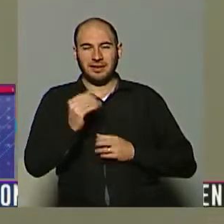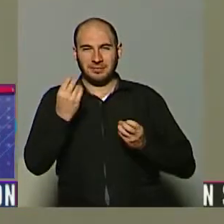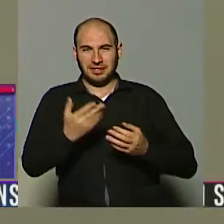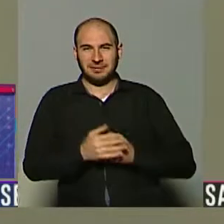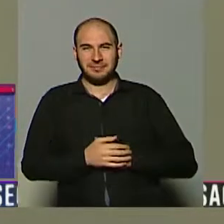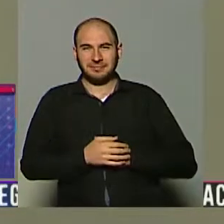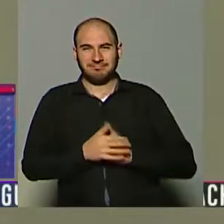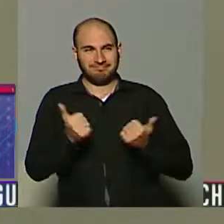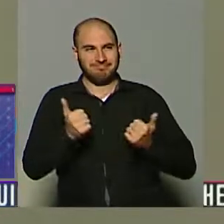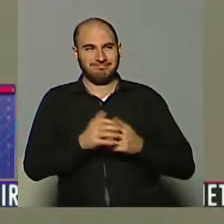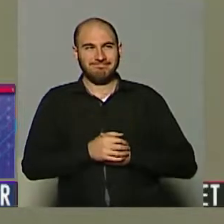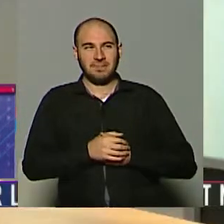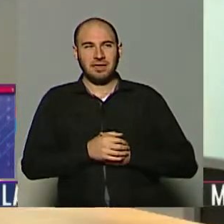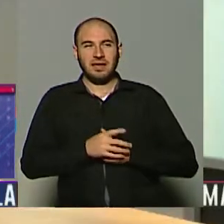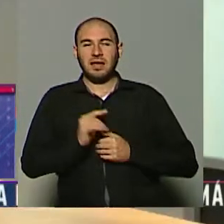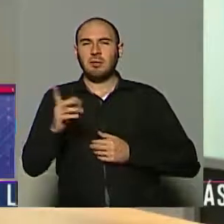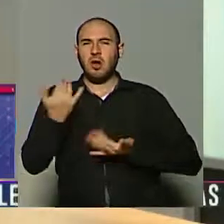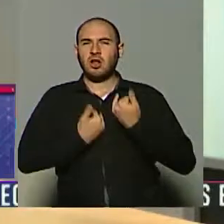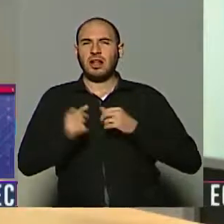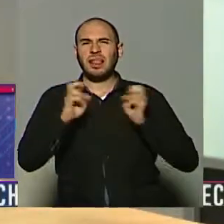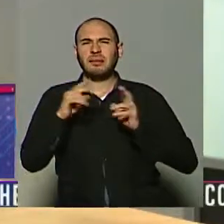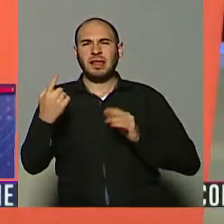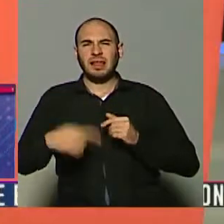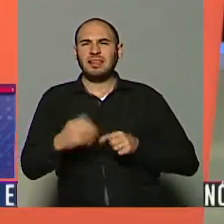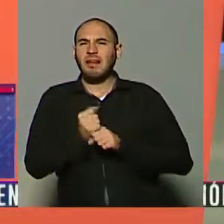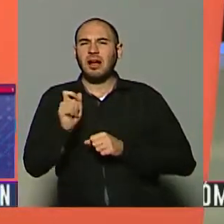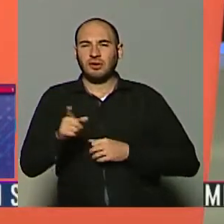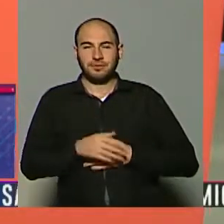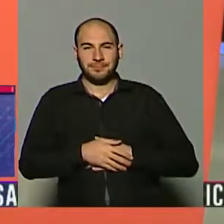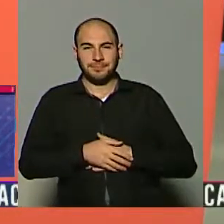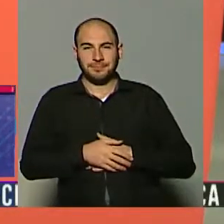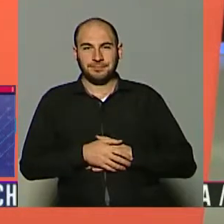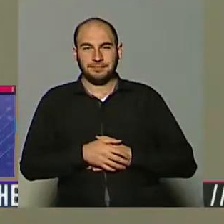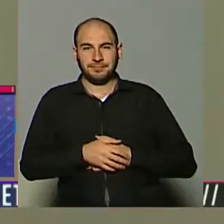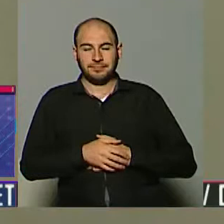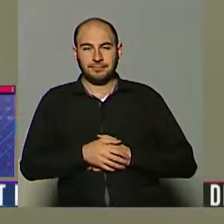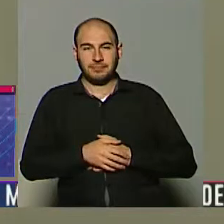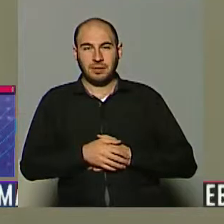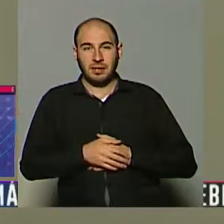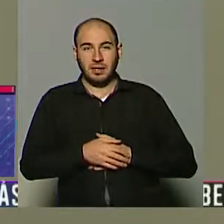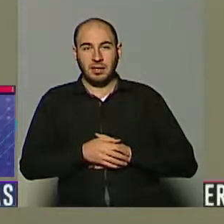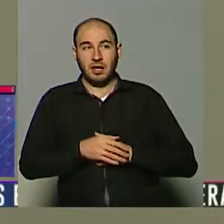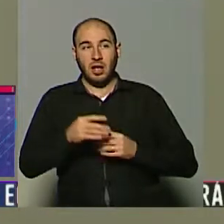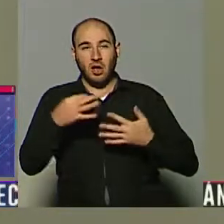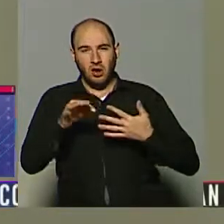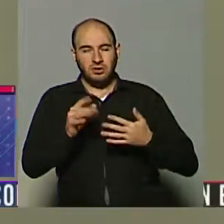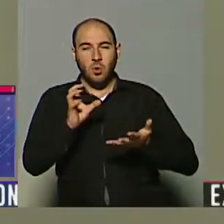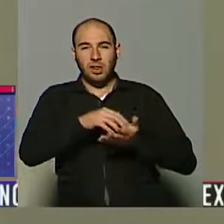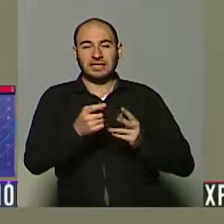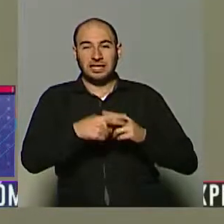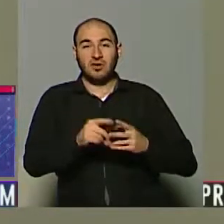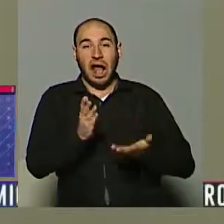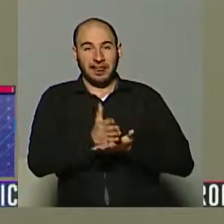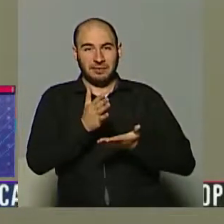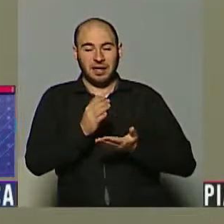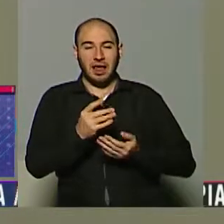¿Cómo te vas? ¿Qué decís? Muy bien. Bueno, contanos de qué se trata y qué trabajo hacen. Bueno, una corrección, en realidad es Unidad